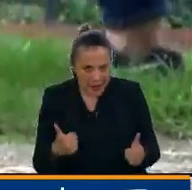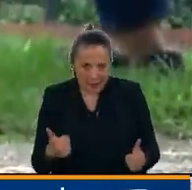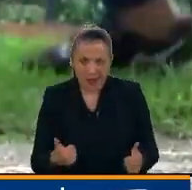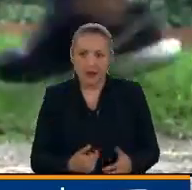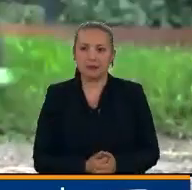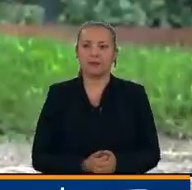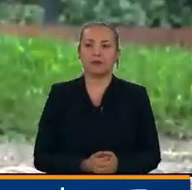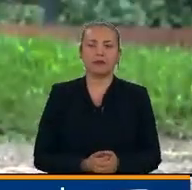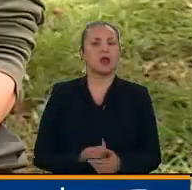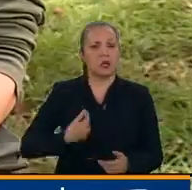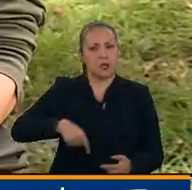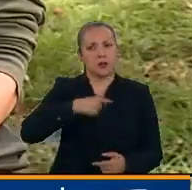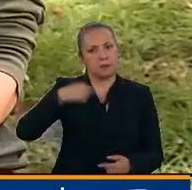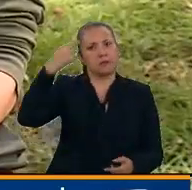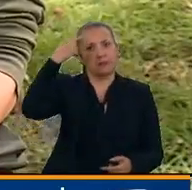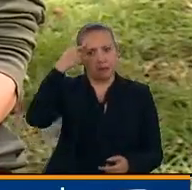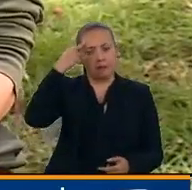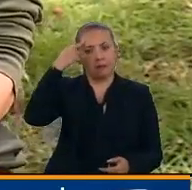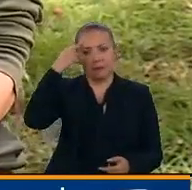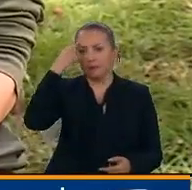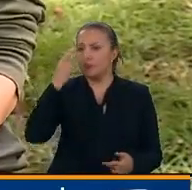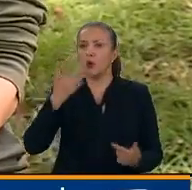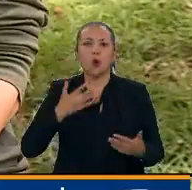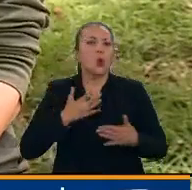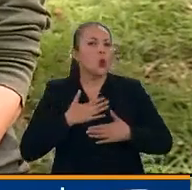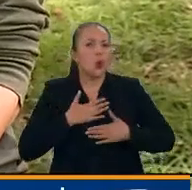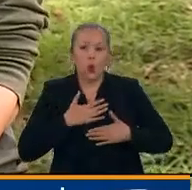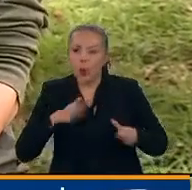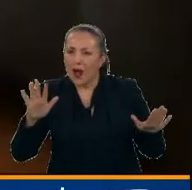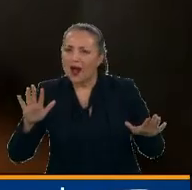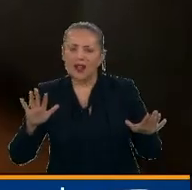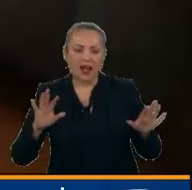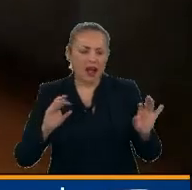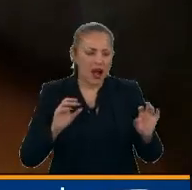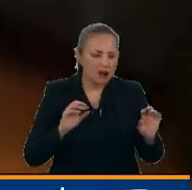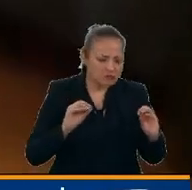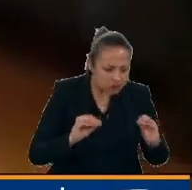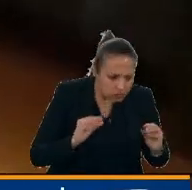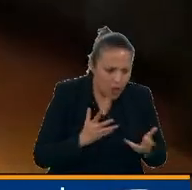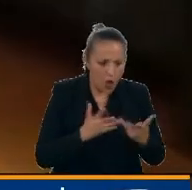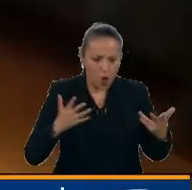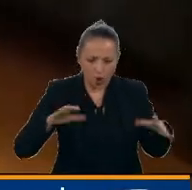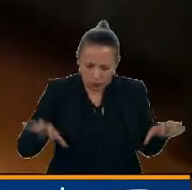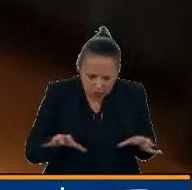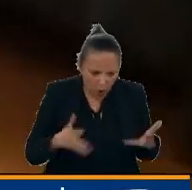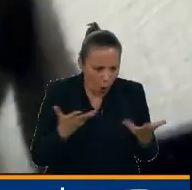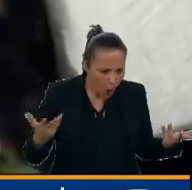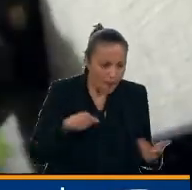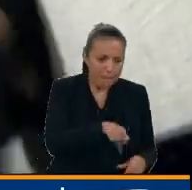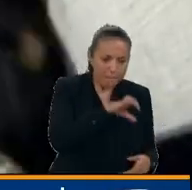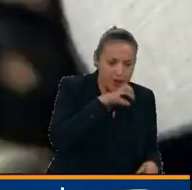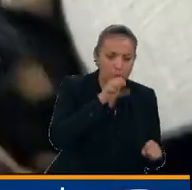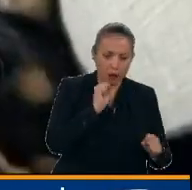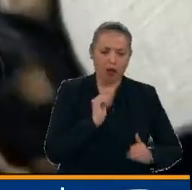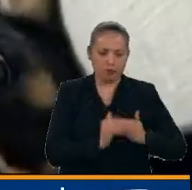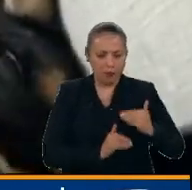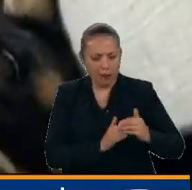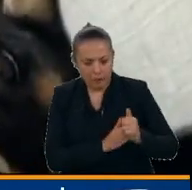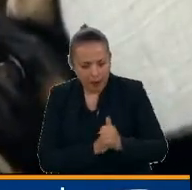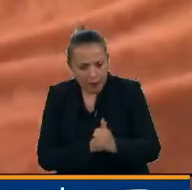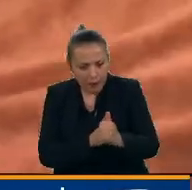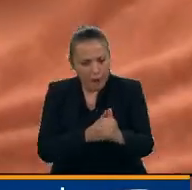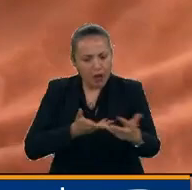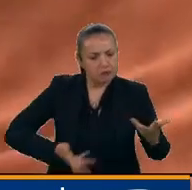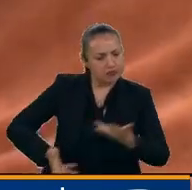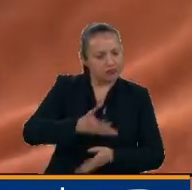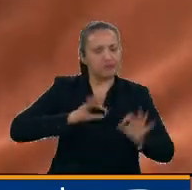Nosotros creemos totalmente que cualquier tipo de trabajo, cualquier tipo de perro puede ser encaminado y puede tener una vida rica, tranquila y armoniosa con su